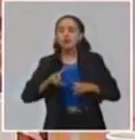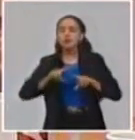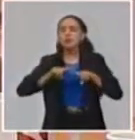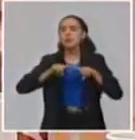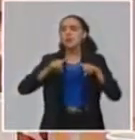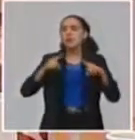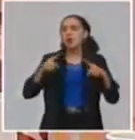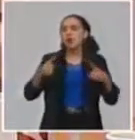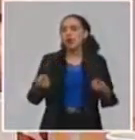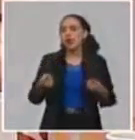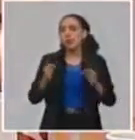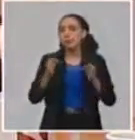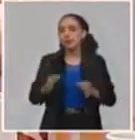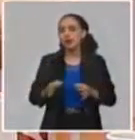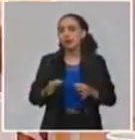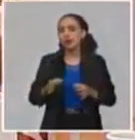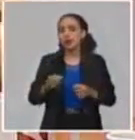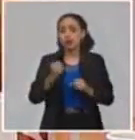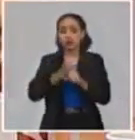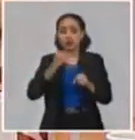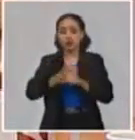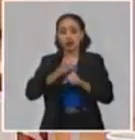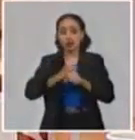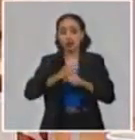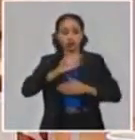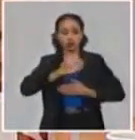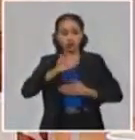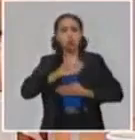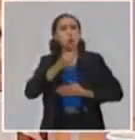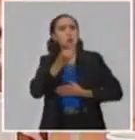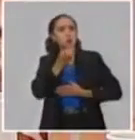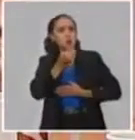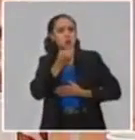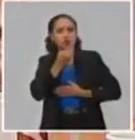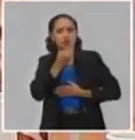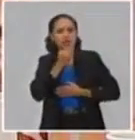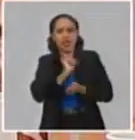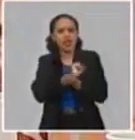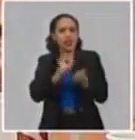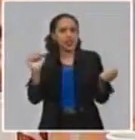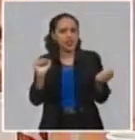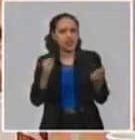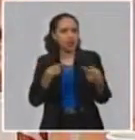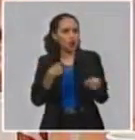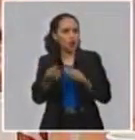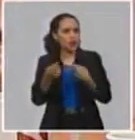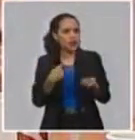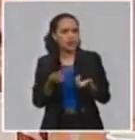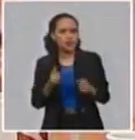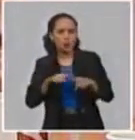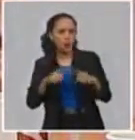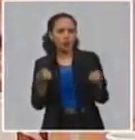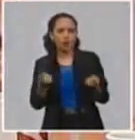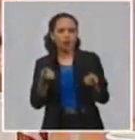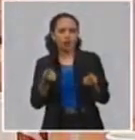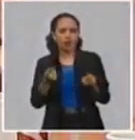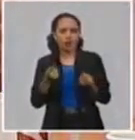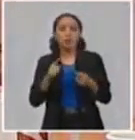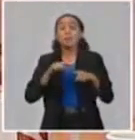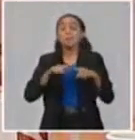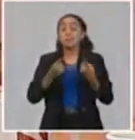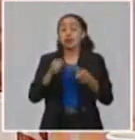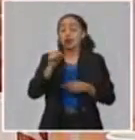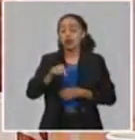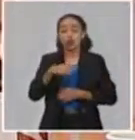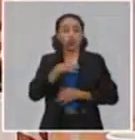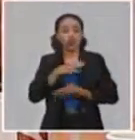no dejan a la forma no estatal hacer directamente la gestión de comercio exterior? Y yo creo que esto para nada tiene que